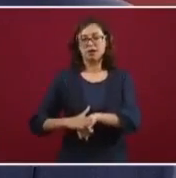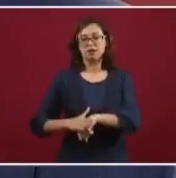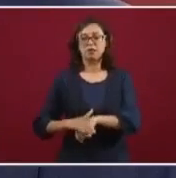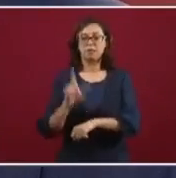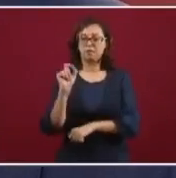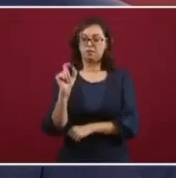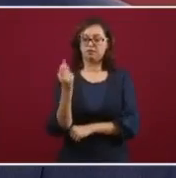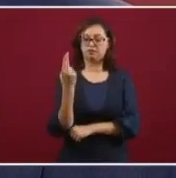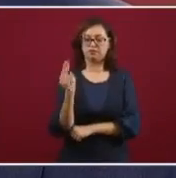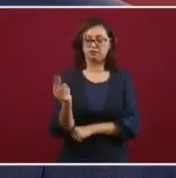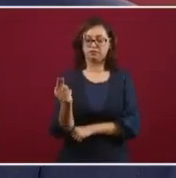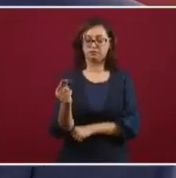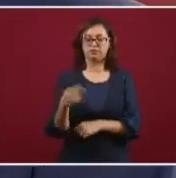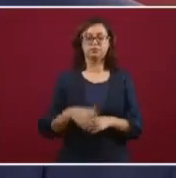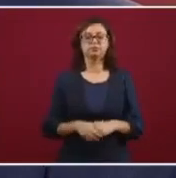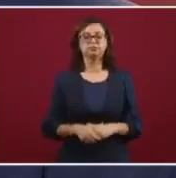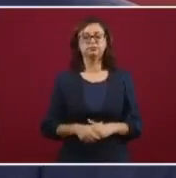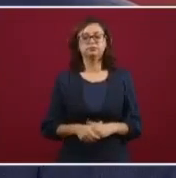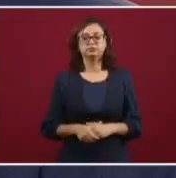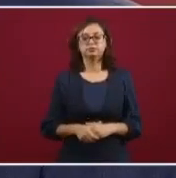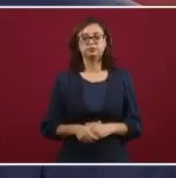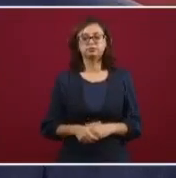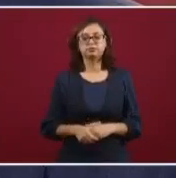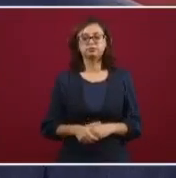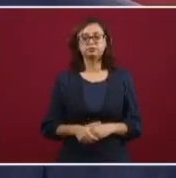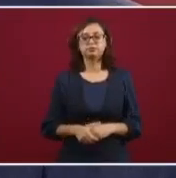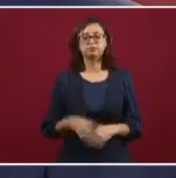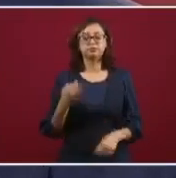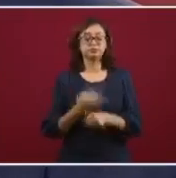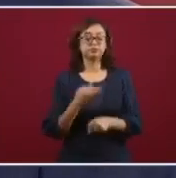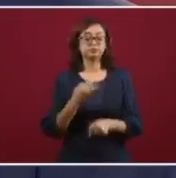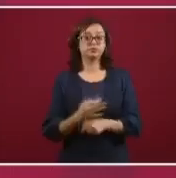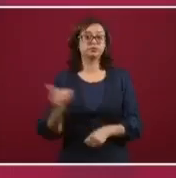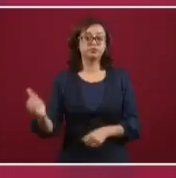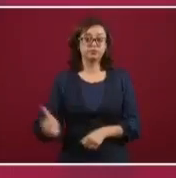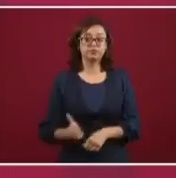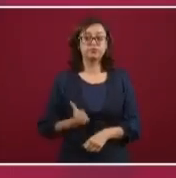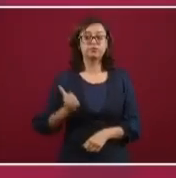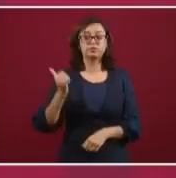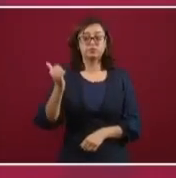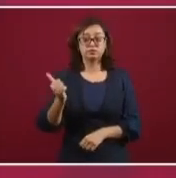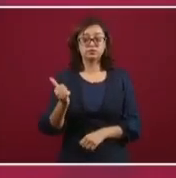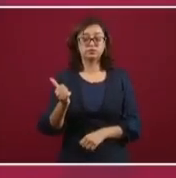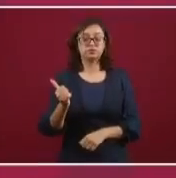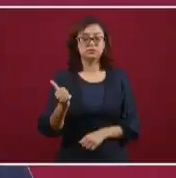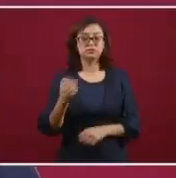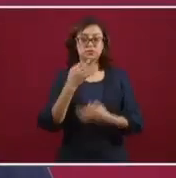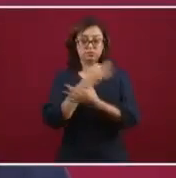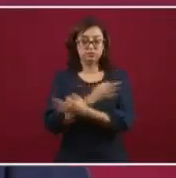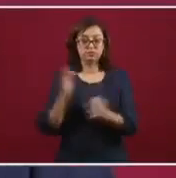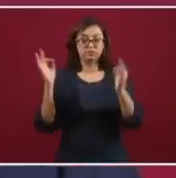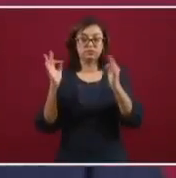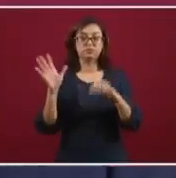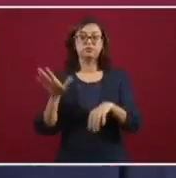el 20 de noviembre. Entonces, aprovecho ahora porque nunca se